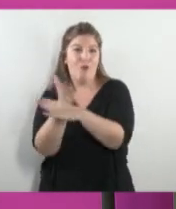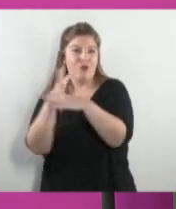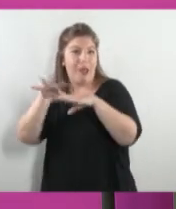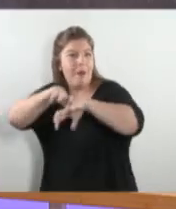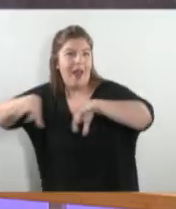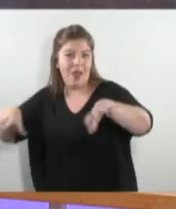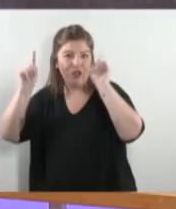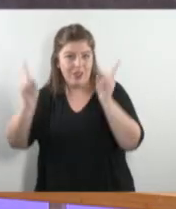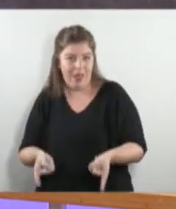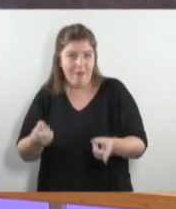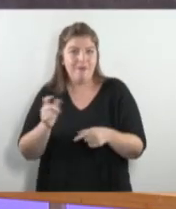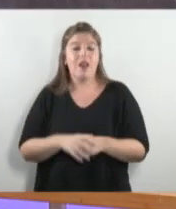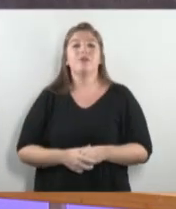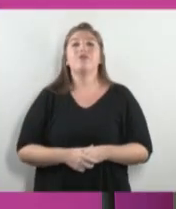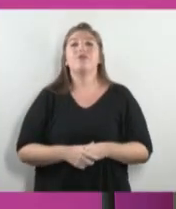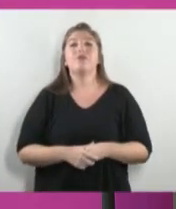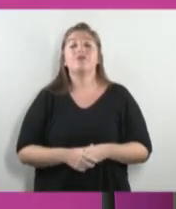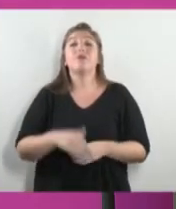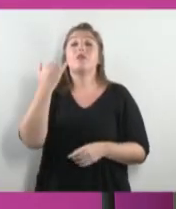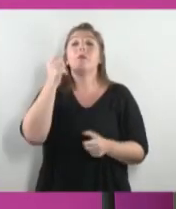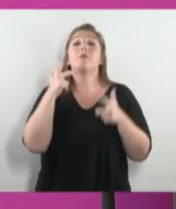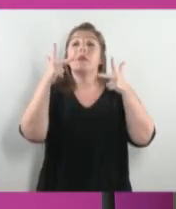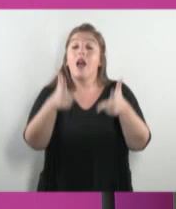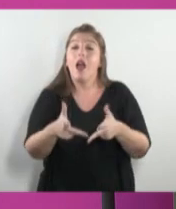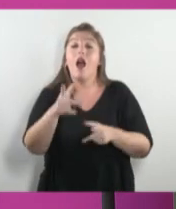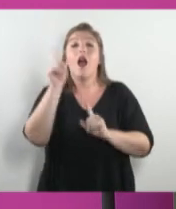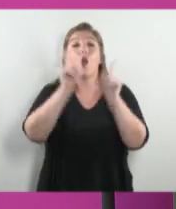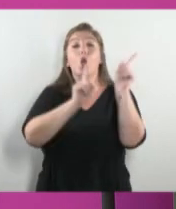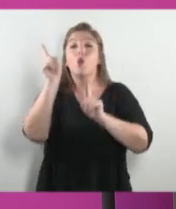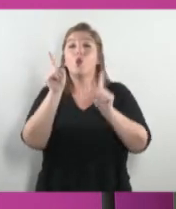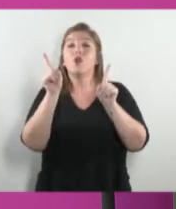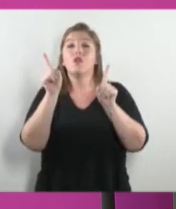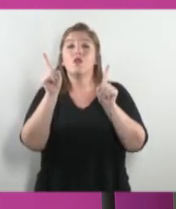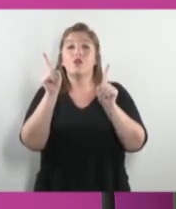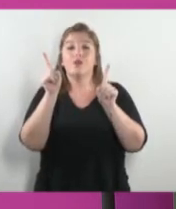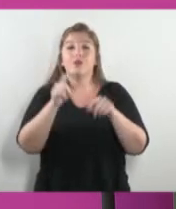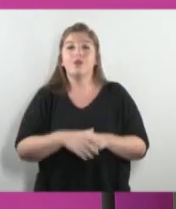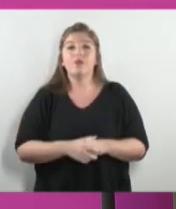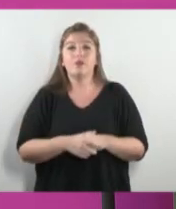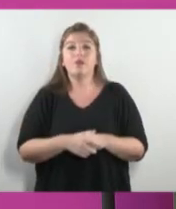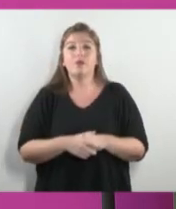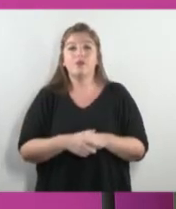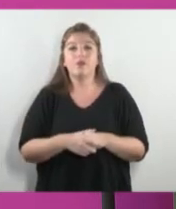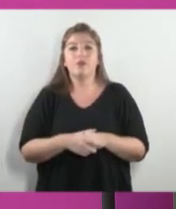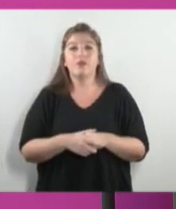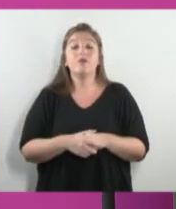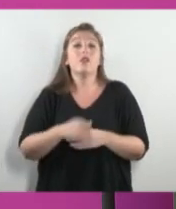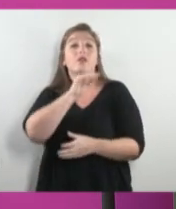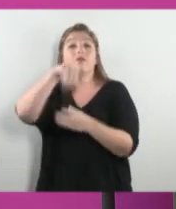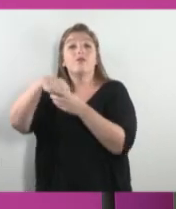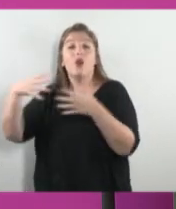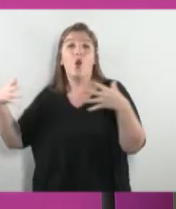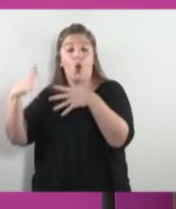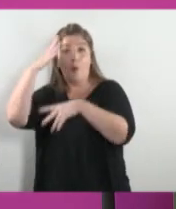Claro, ¿no? Hay como una especie y, de... Y para mencionar algunos lugares que ocupó dentro de lo militar, sí. Pensando en lo